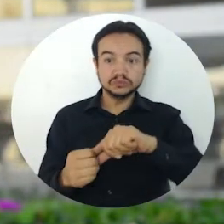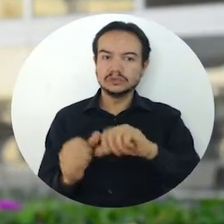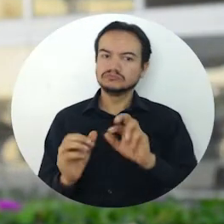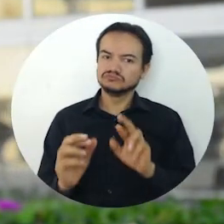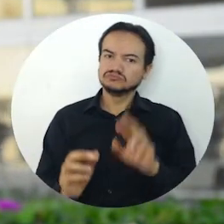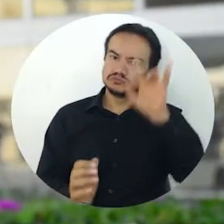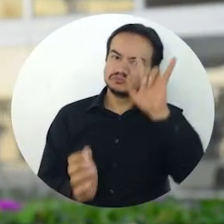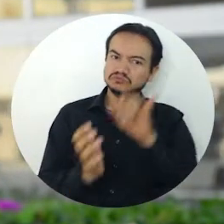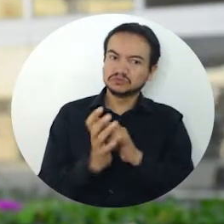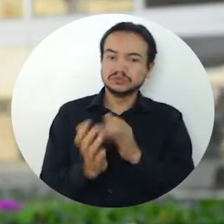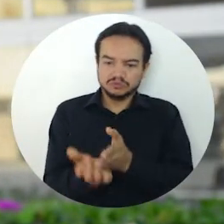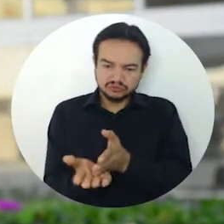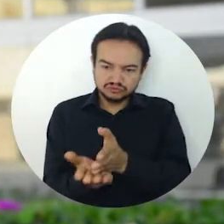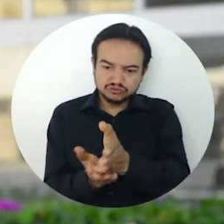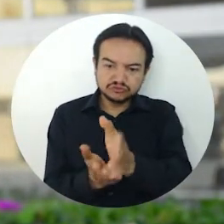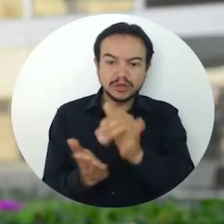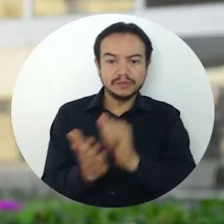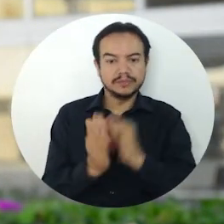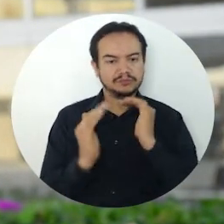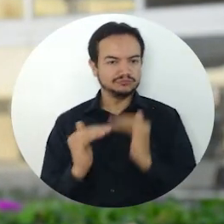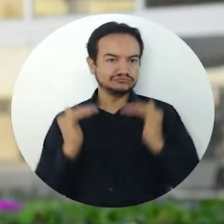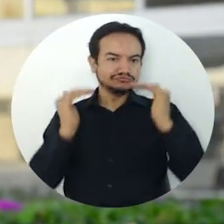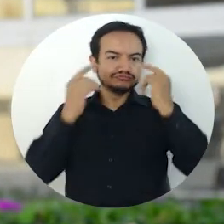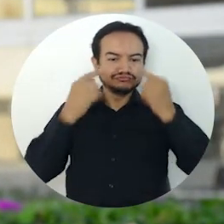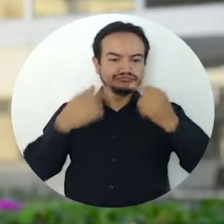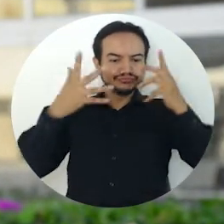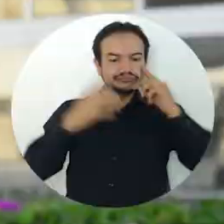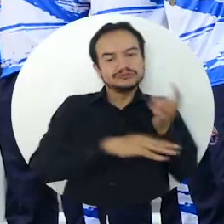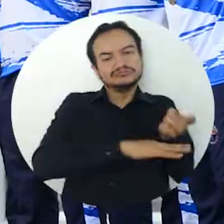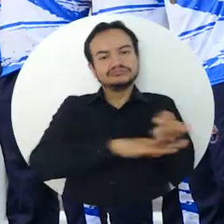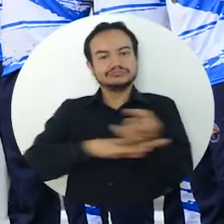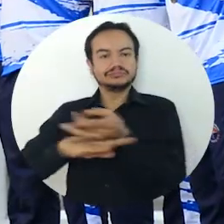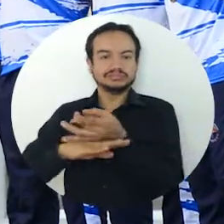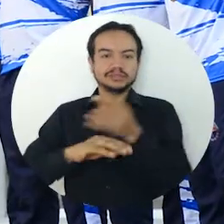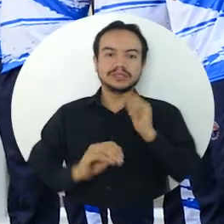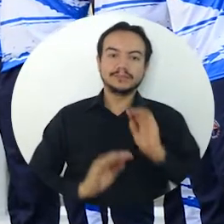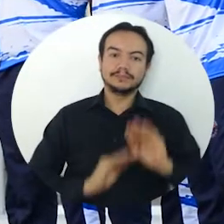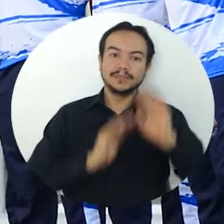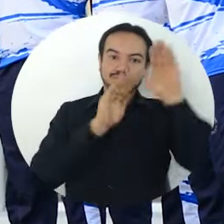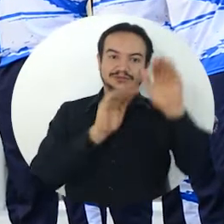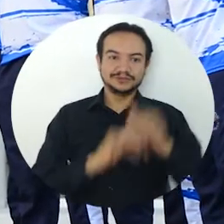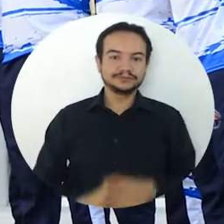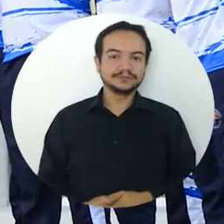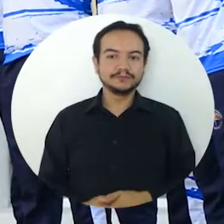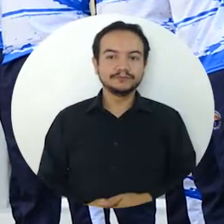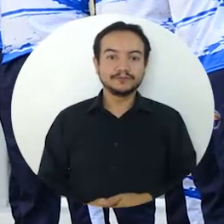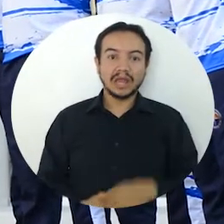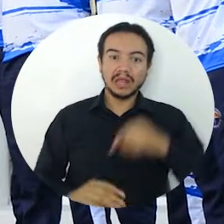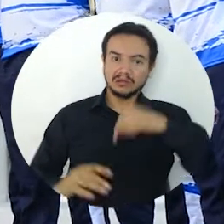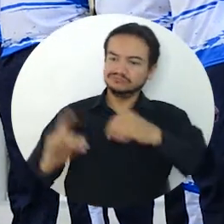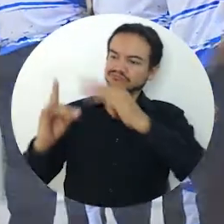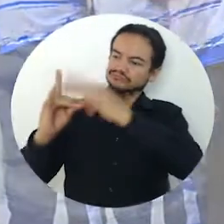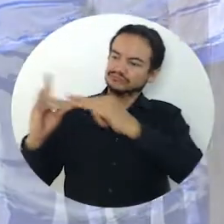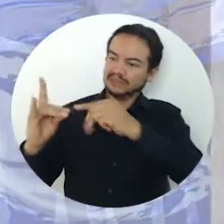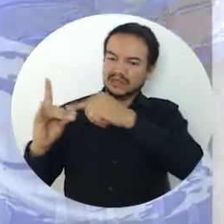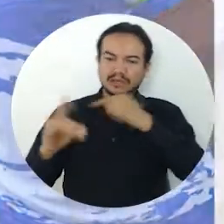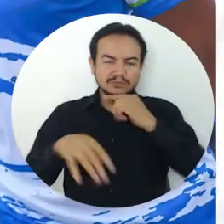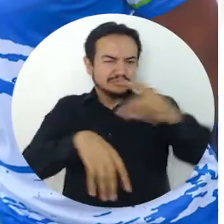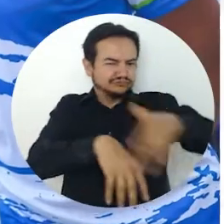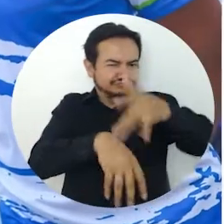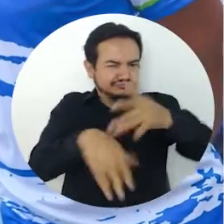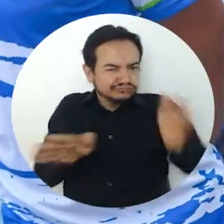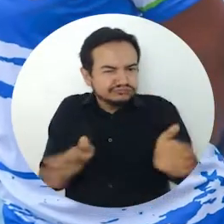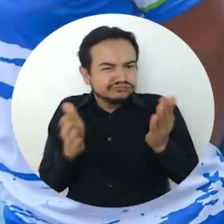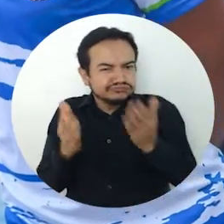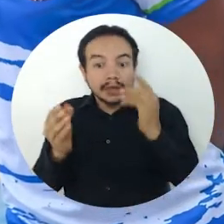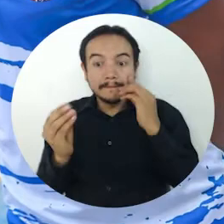ahí en la élite del básquet a nivel universitario. Desde Uni Magdalena seguimos fomentando el hábito deportivo con